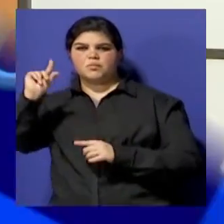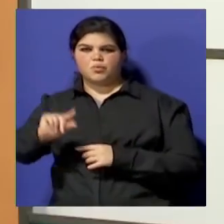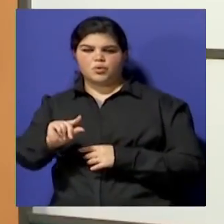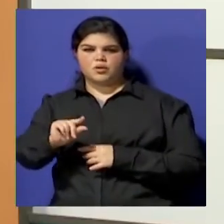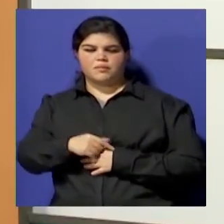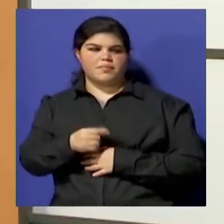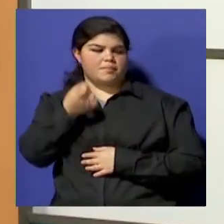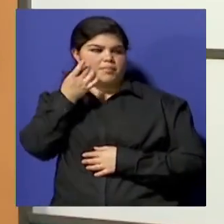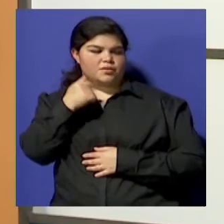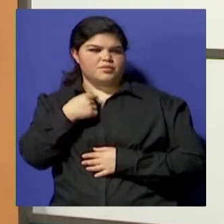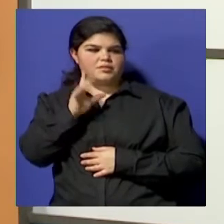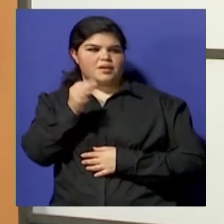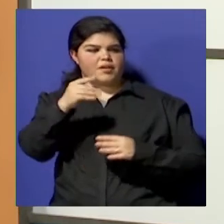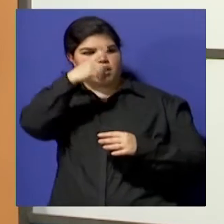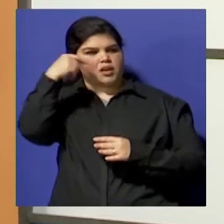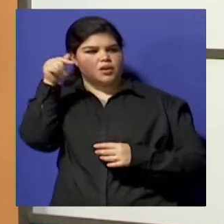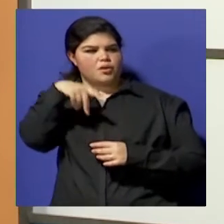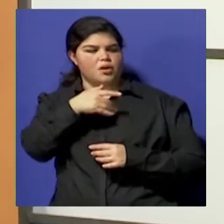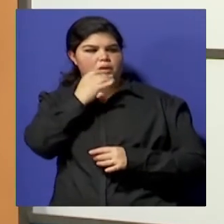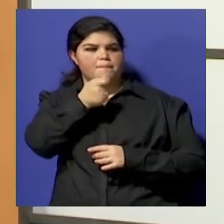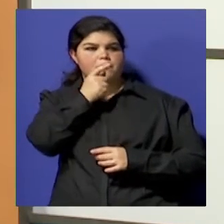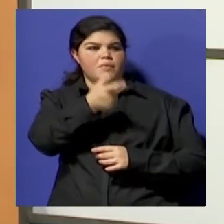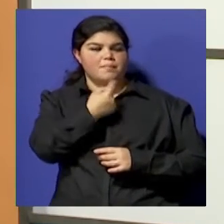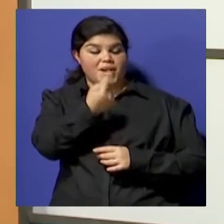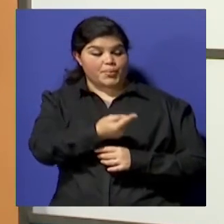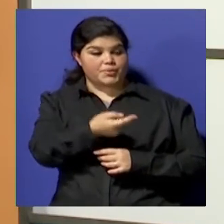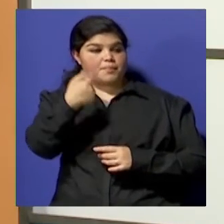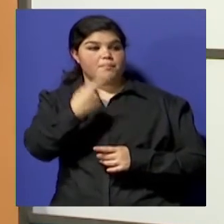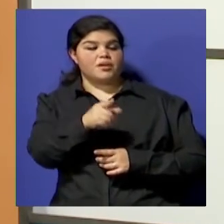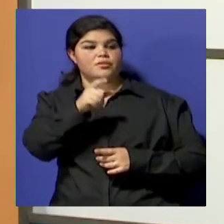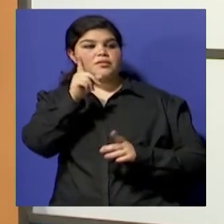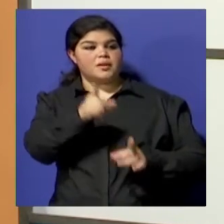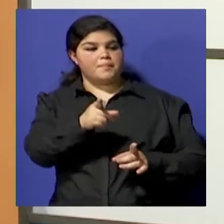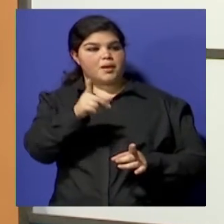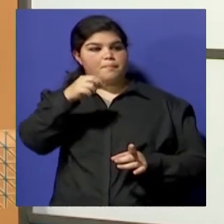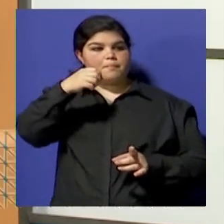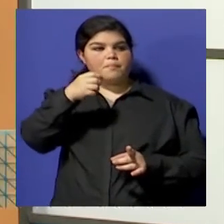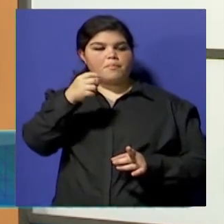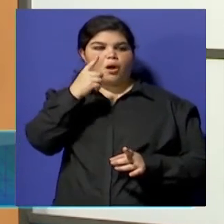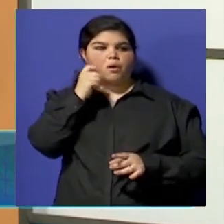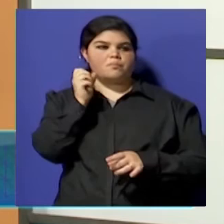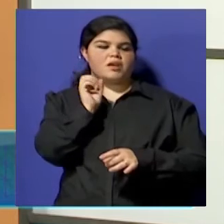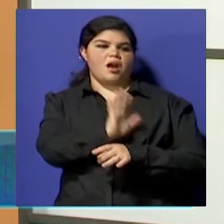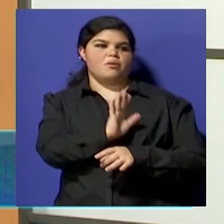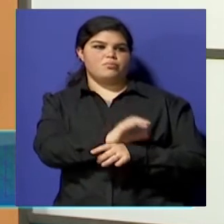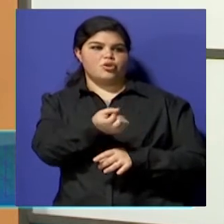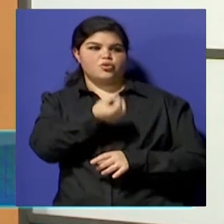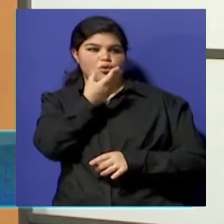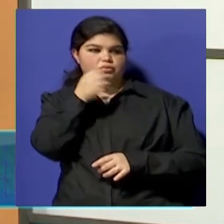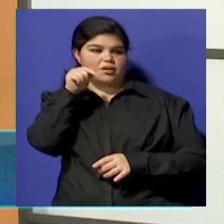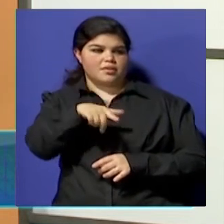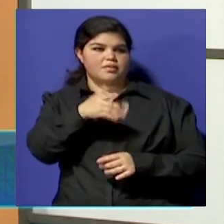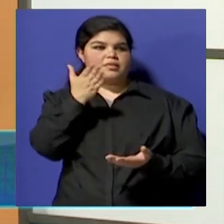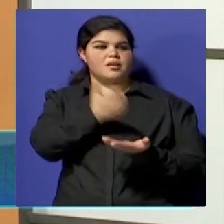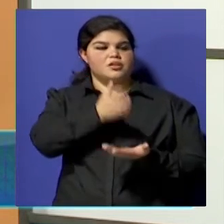segundito y sé que Gerardo tenía una pregunta más. Ya cerramos la entrevista con vos. Queríamos también conocer la palabra de Pablo de Rosas. Él es especialista en Derecho